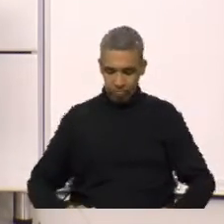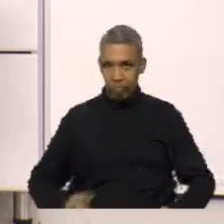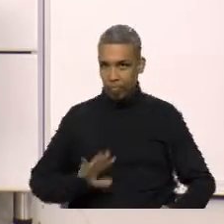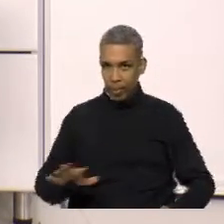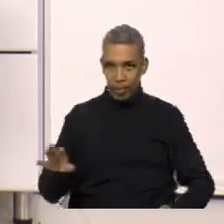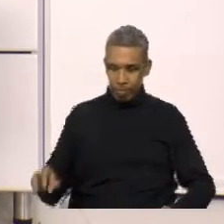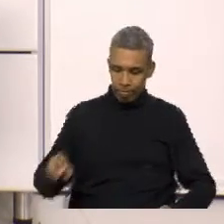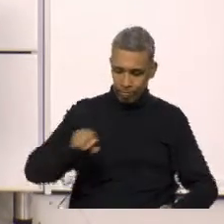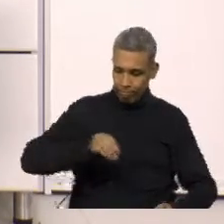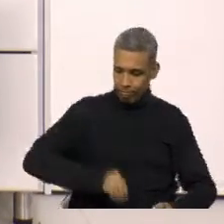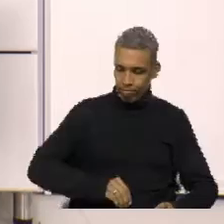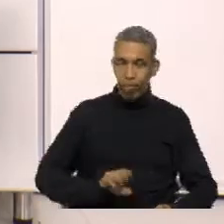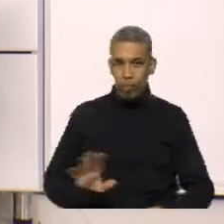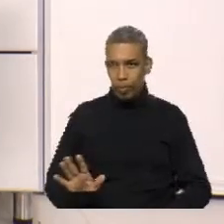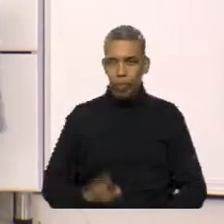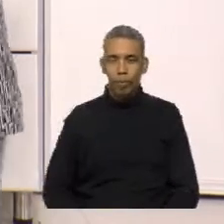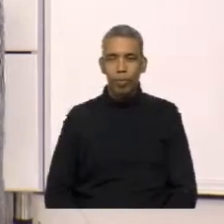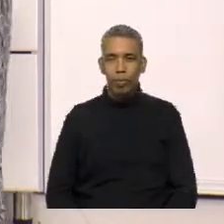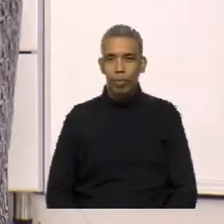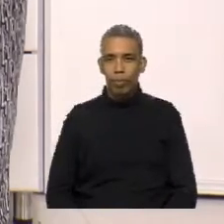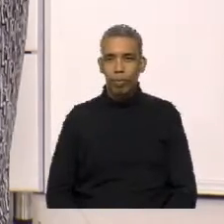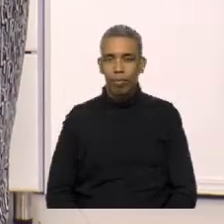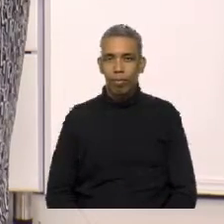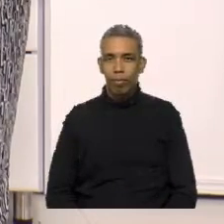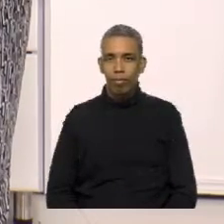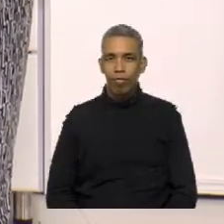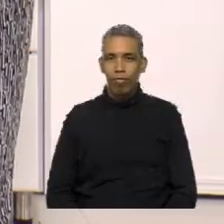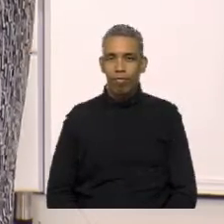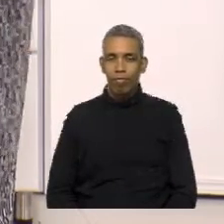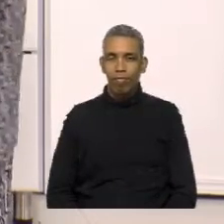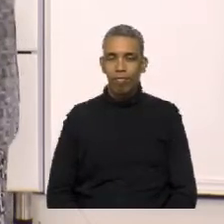Vengo por acá. Vamos a tratar de hacer